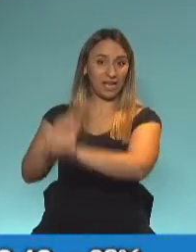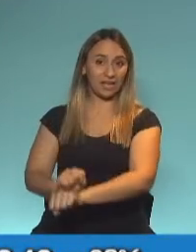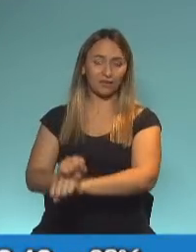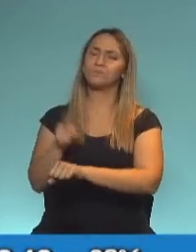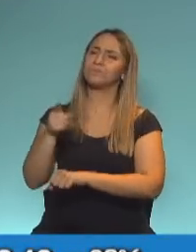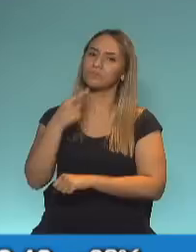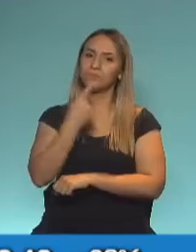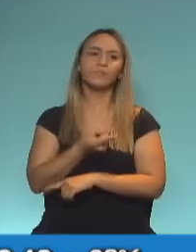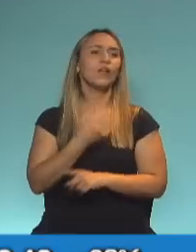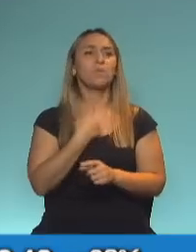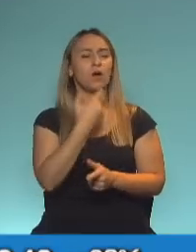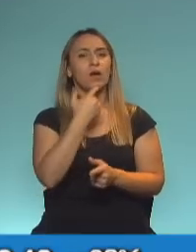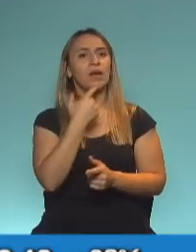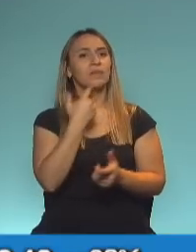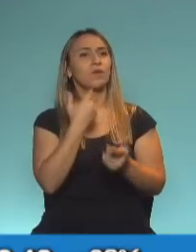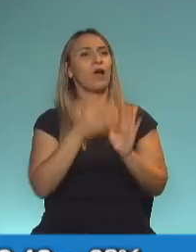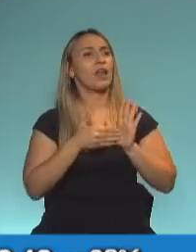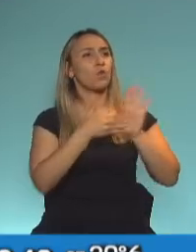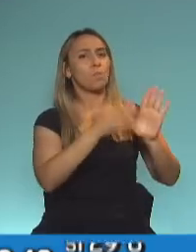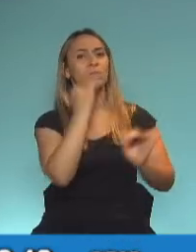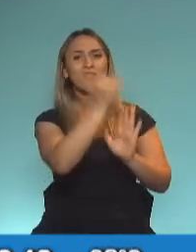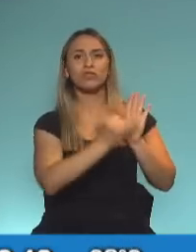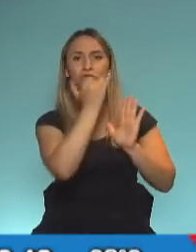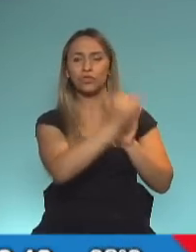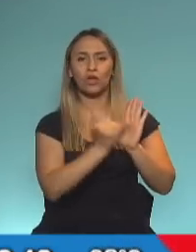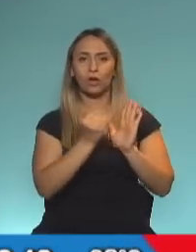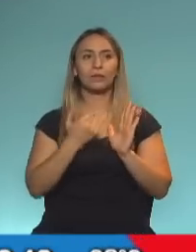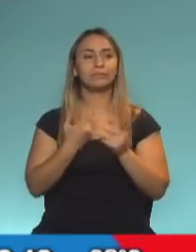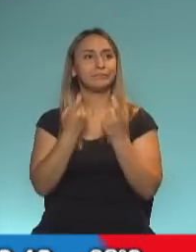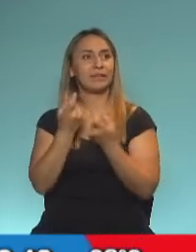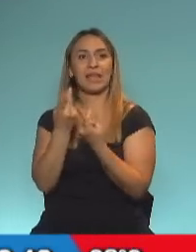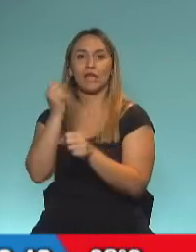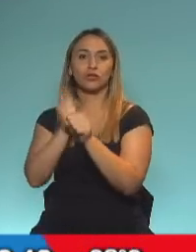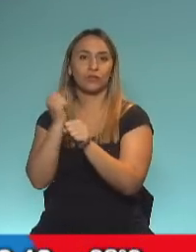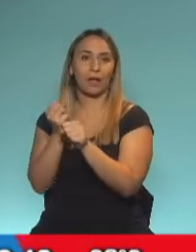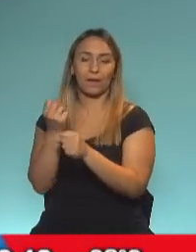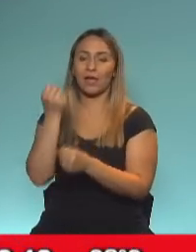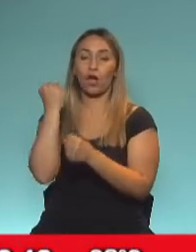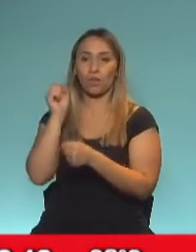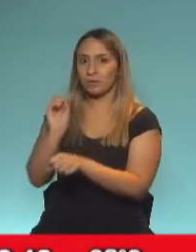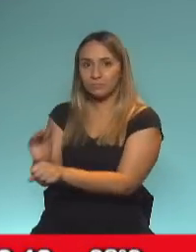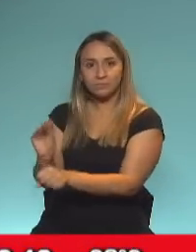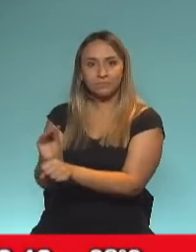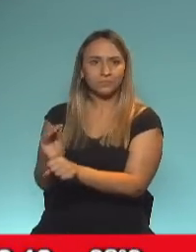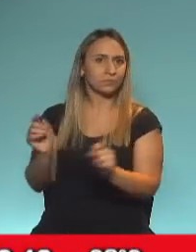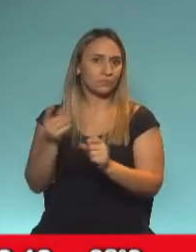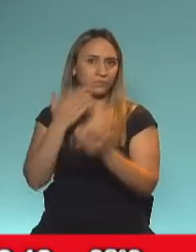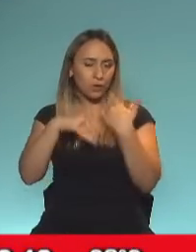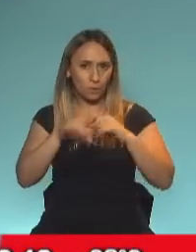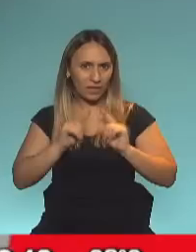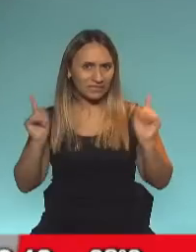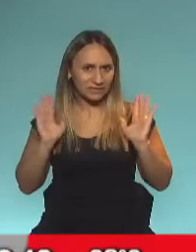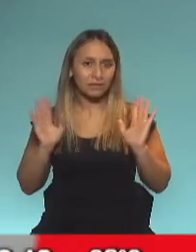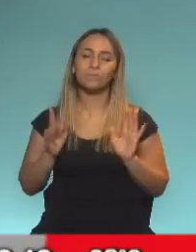era lo económico su argumento para estar en su domicilio. Entiendo que sí estaba relacionado a la